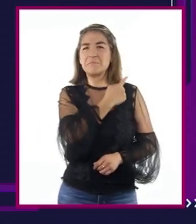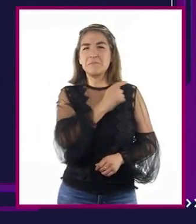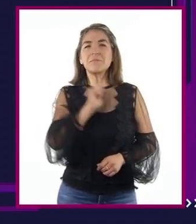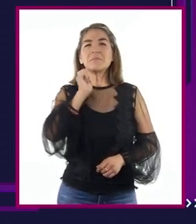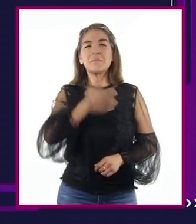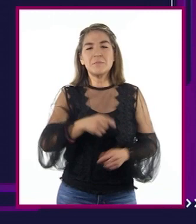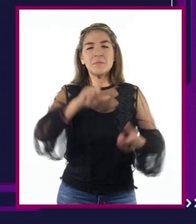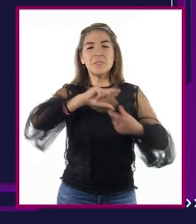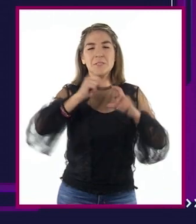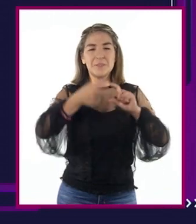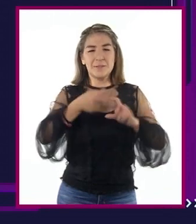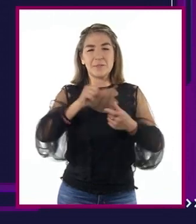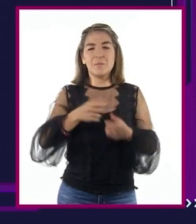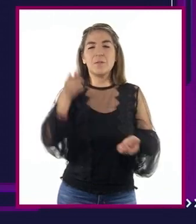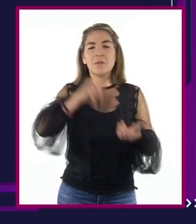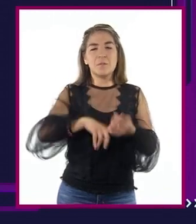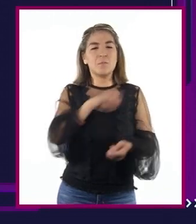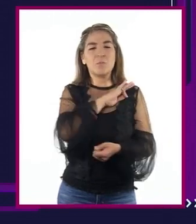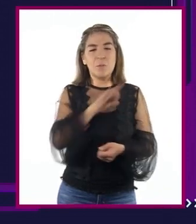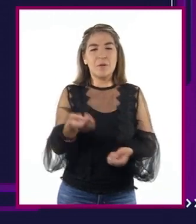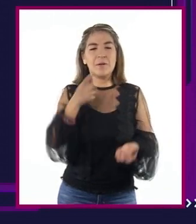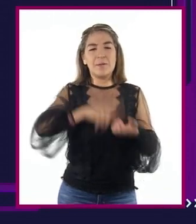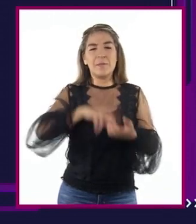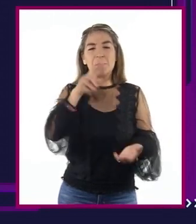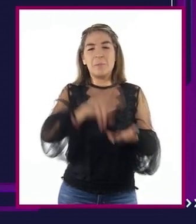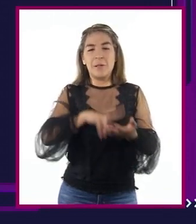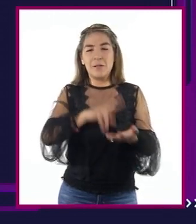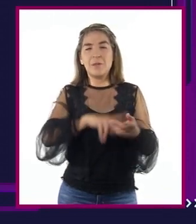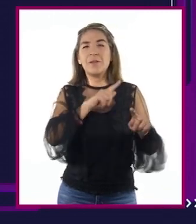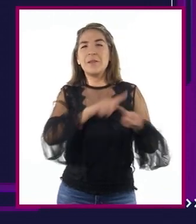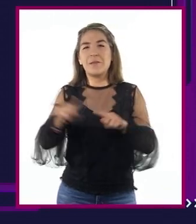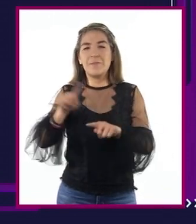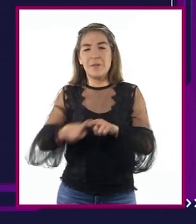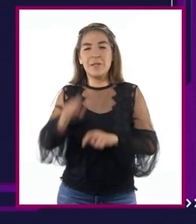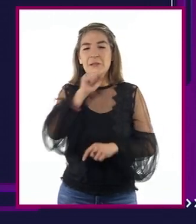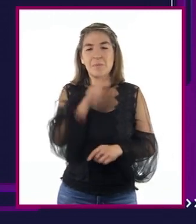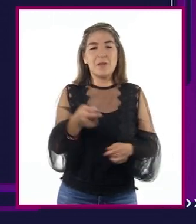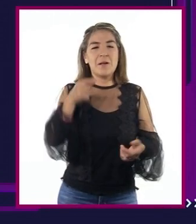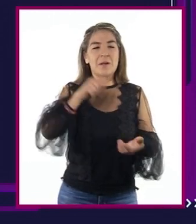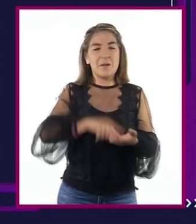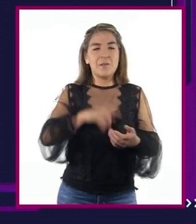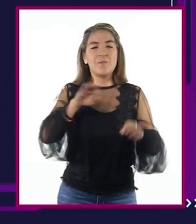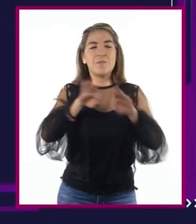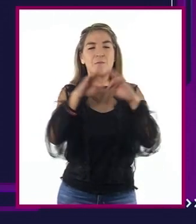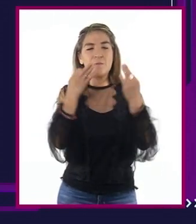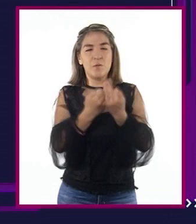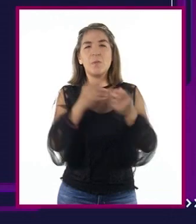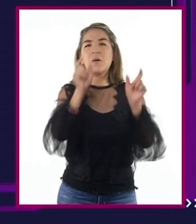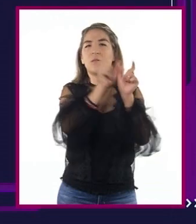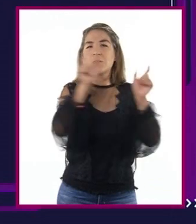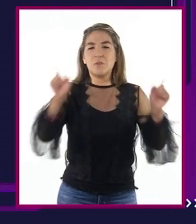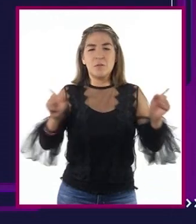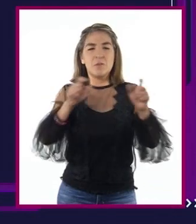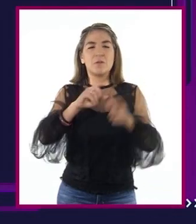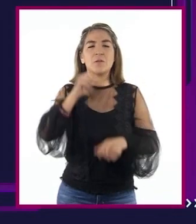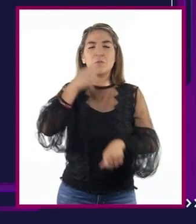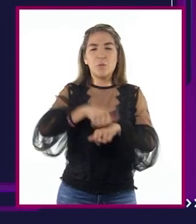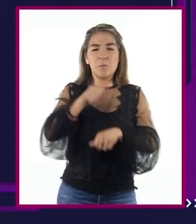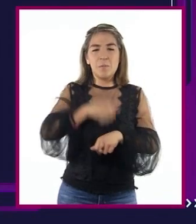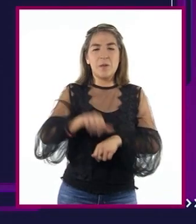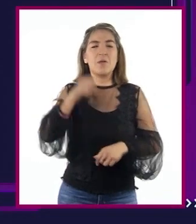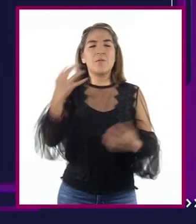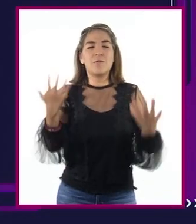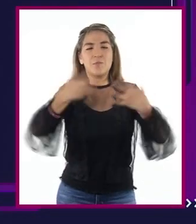son símbolos que pueden adquirir distintos valores y que aparecen en fórmulas, algoritmos, funciones